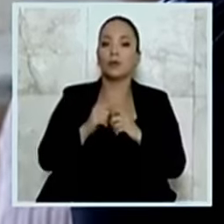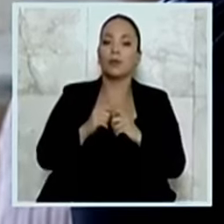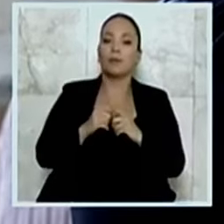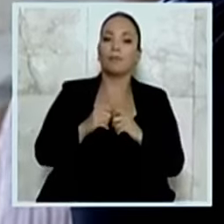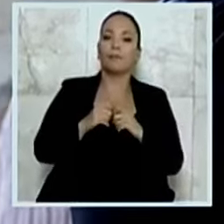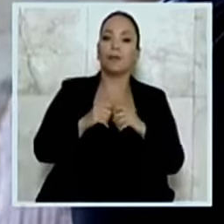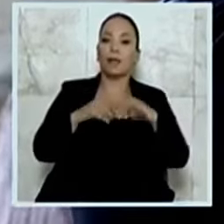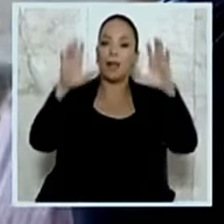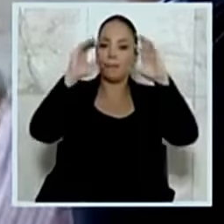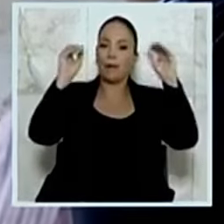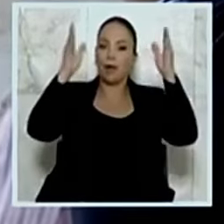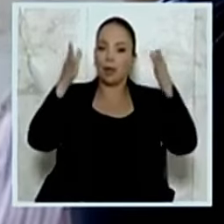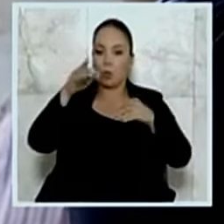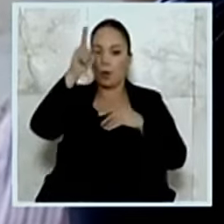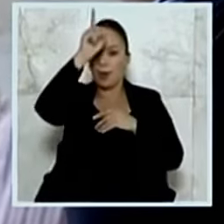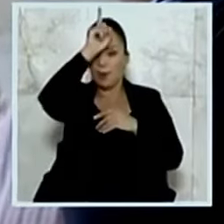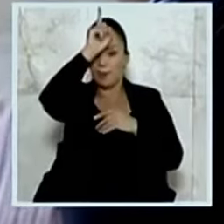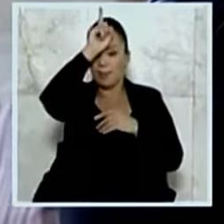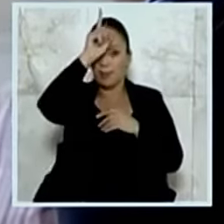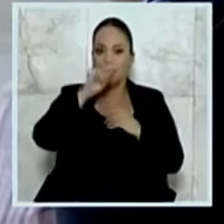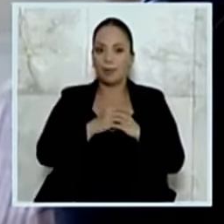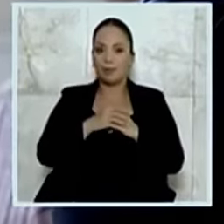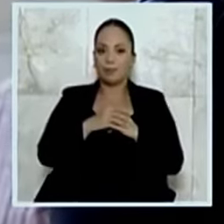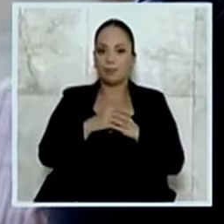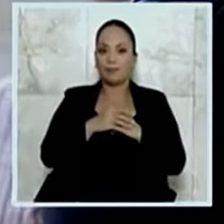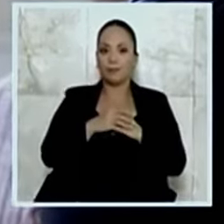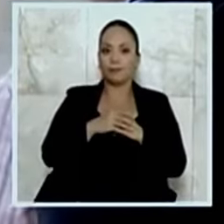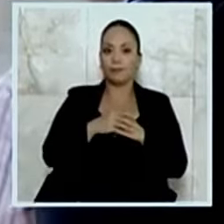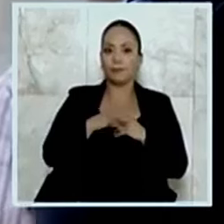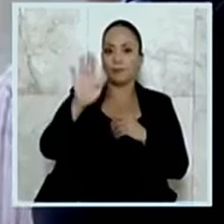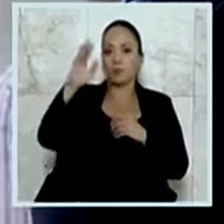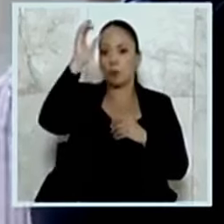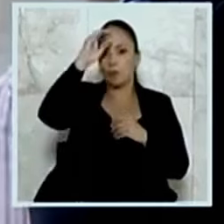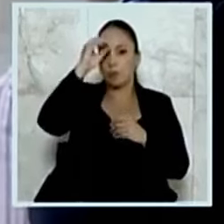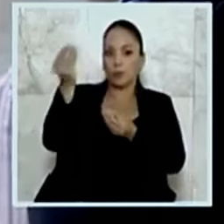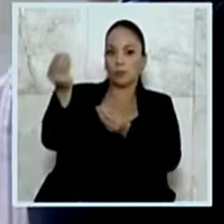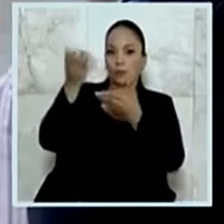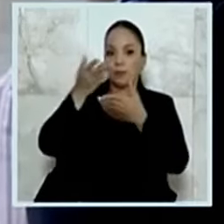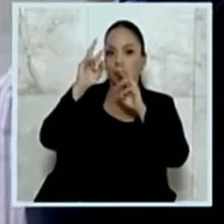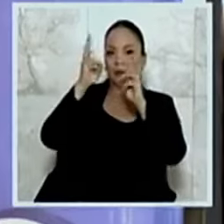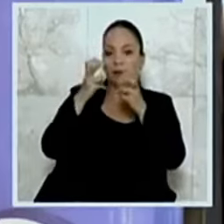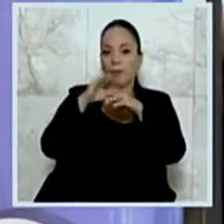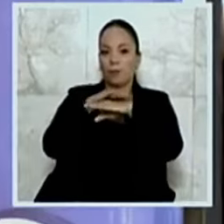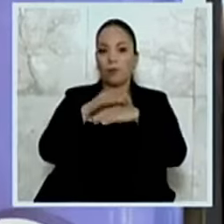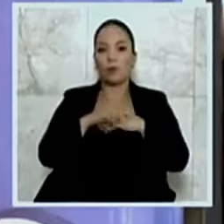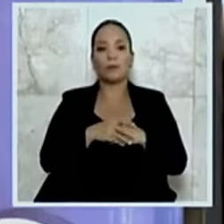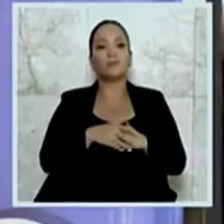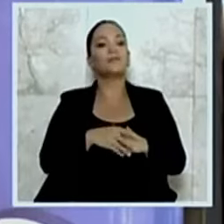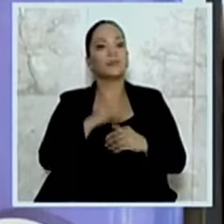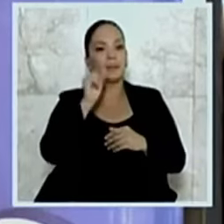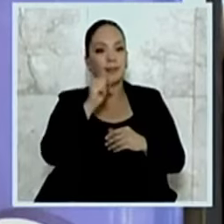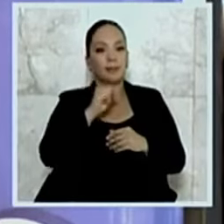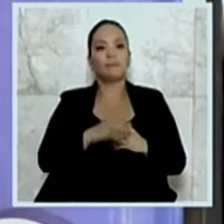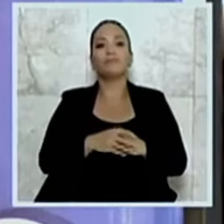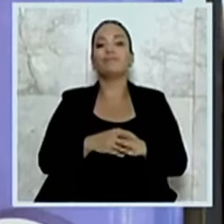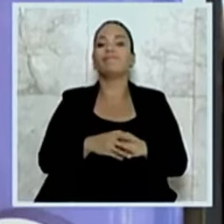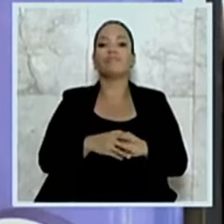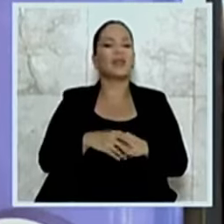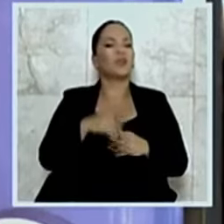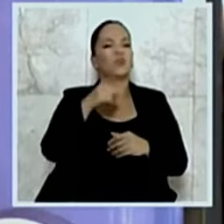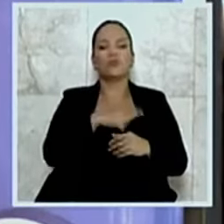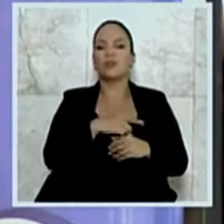Mundo Radio. Buenas tardes, señor presidente. Sobre el tema del cuestionamiento del embajador